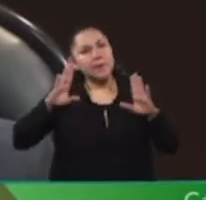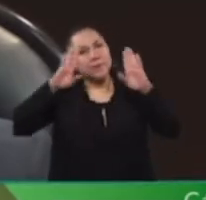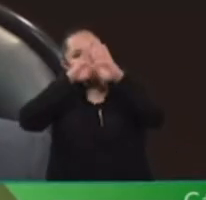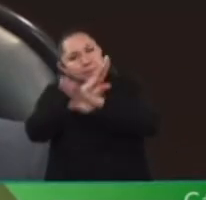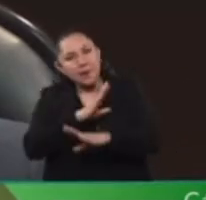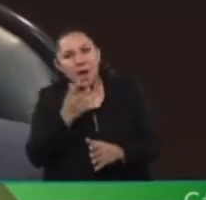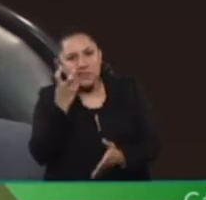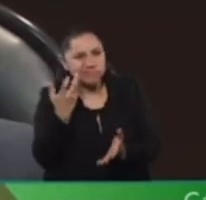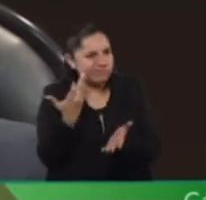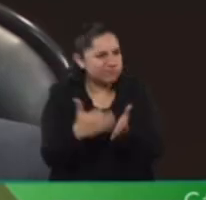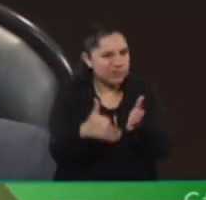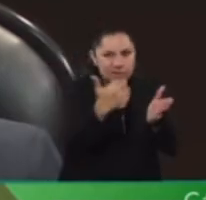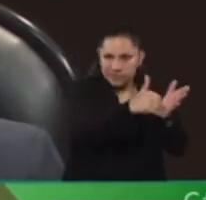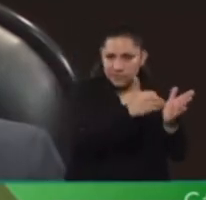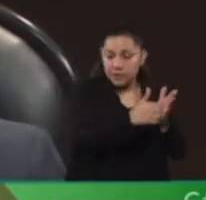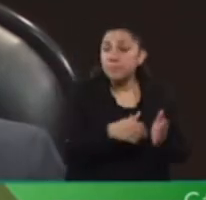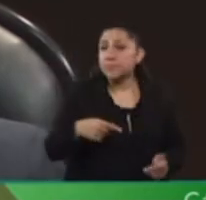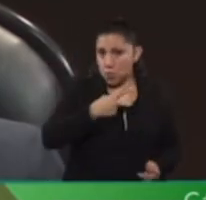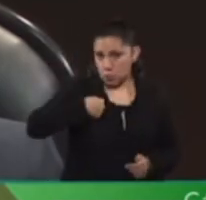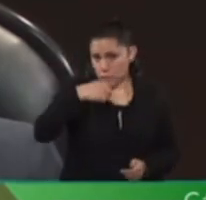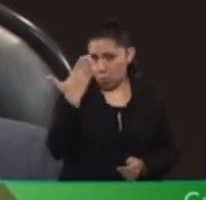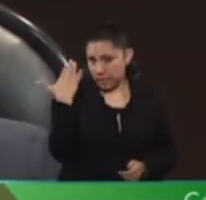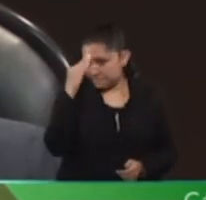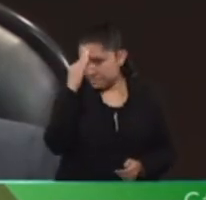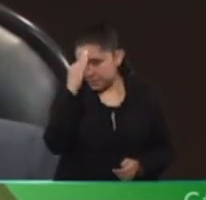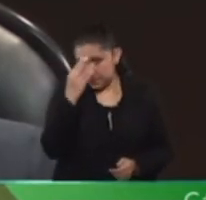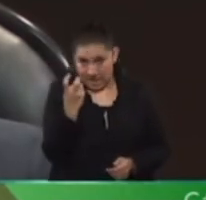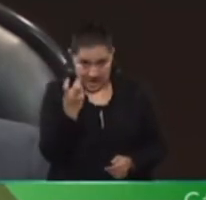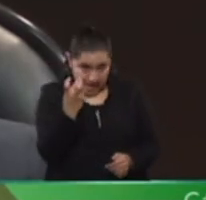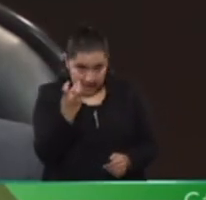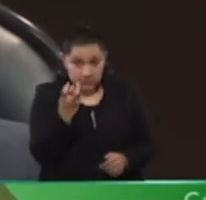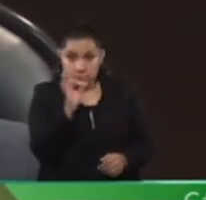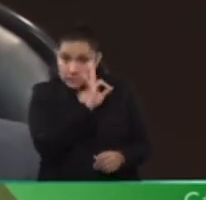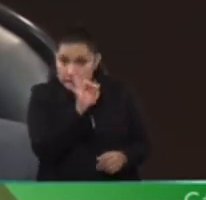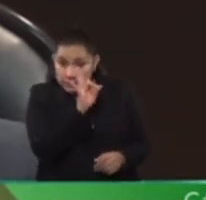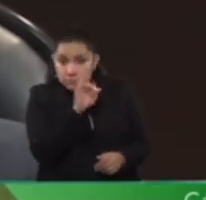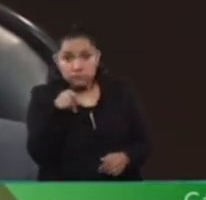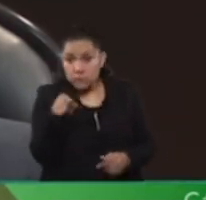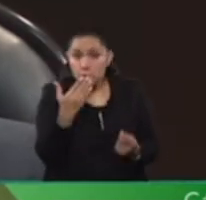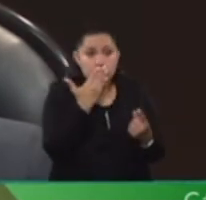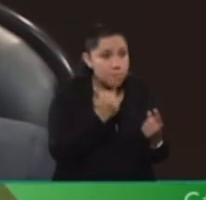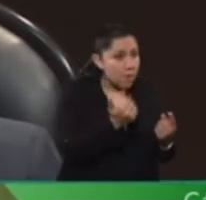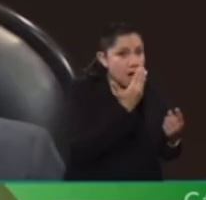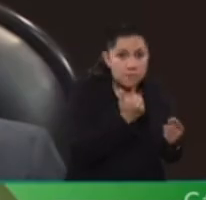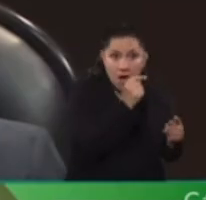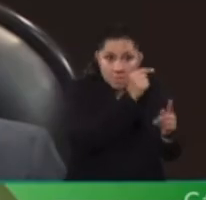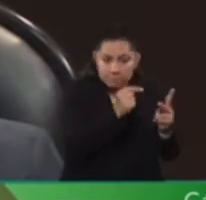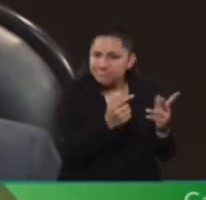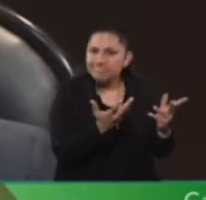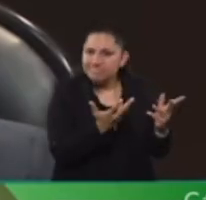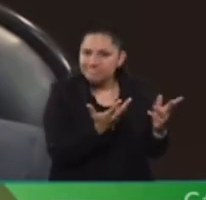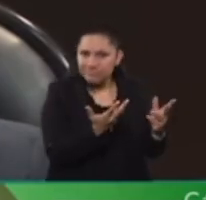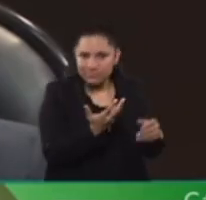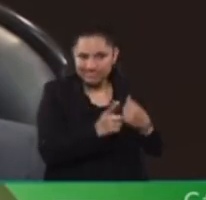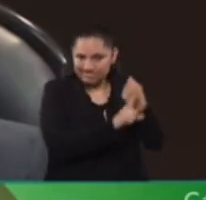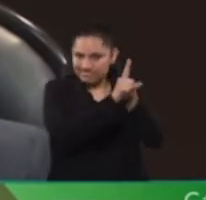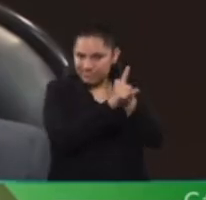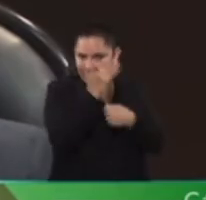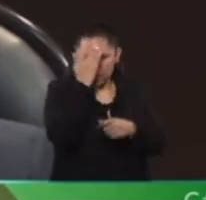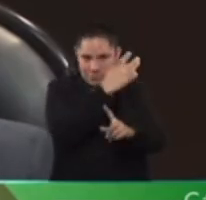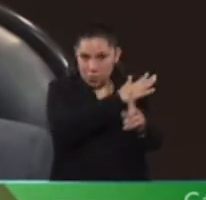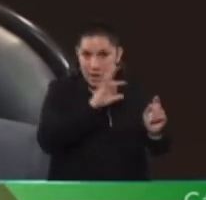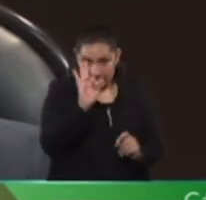lográsemos deshacer, impactaría positivamente en una gran cantidad de problemas que adolecen actualmente a nuestra sociedad, y podríamos